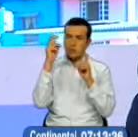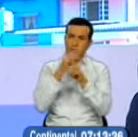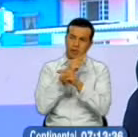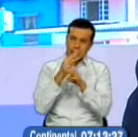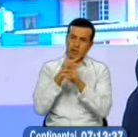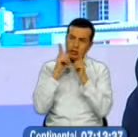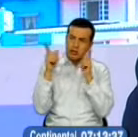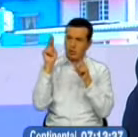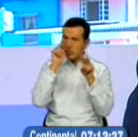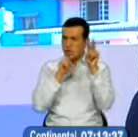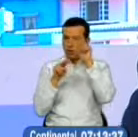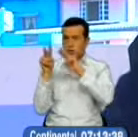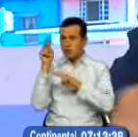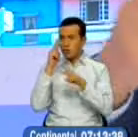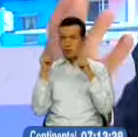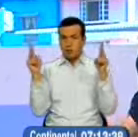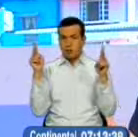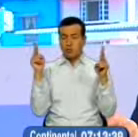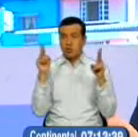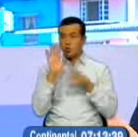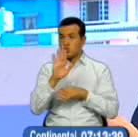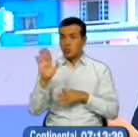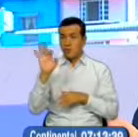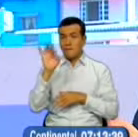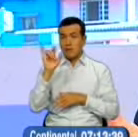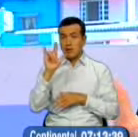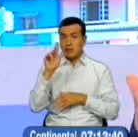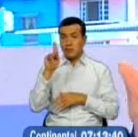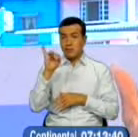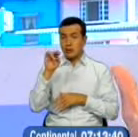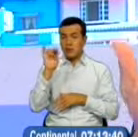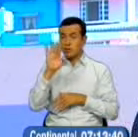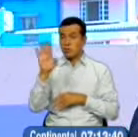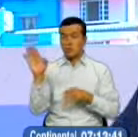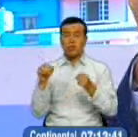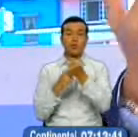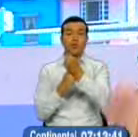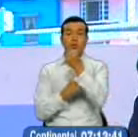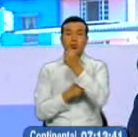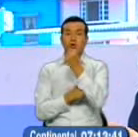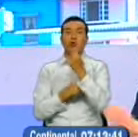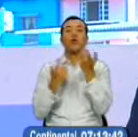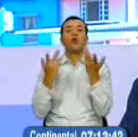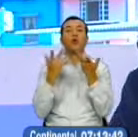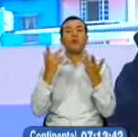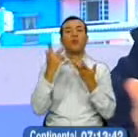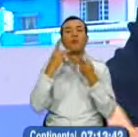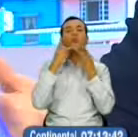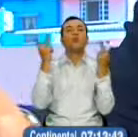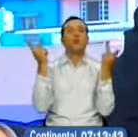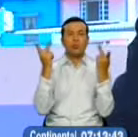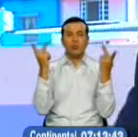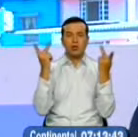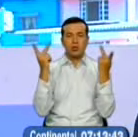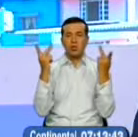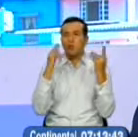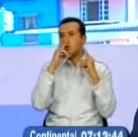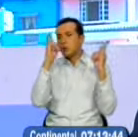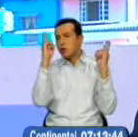en lenguaje, etcétera, sus sistemas de educación son fortalecidos desde lo público, donde no hay